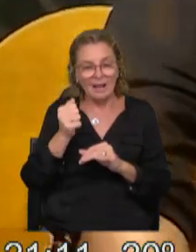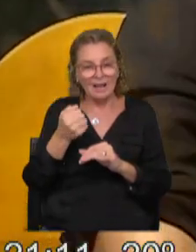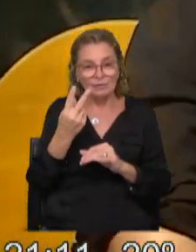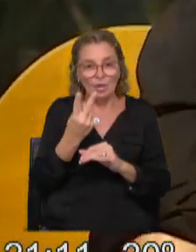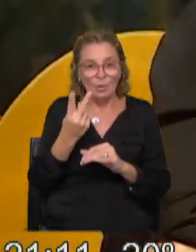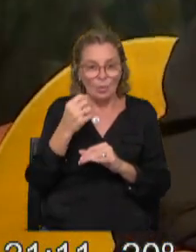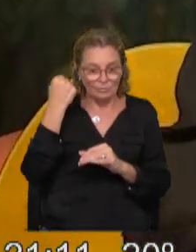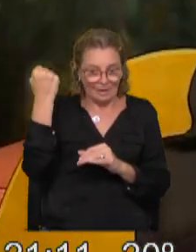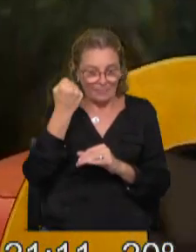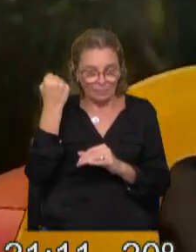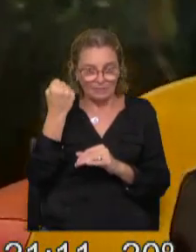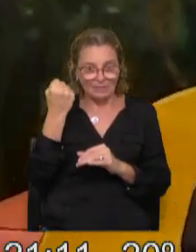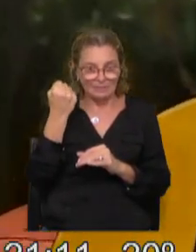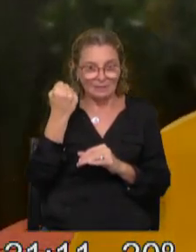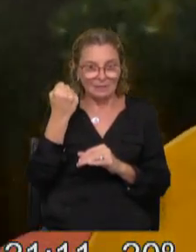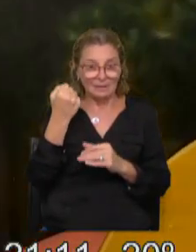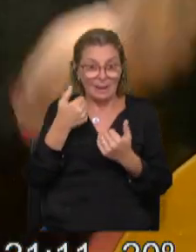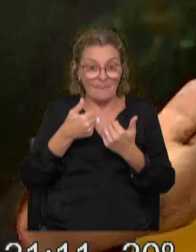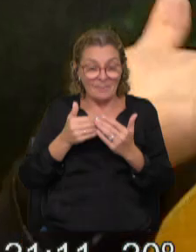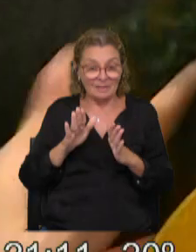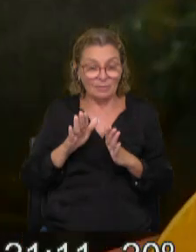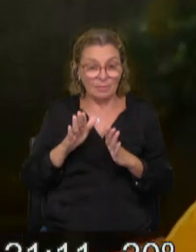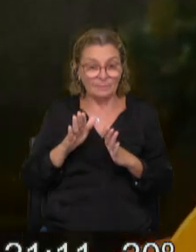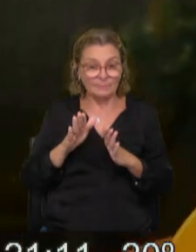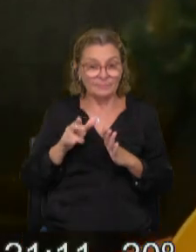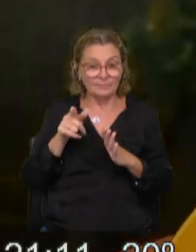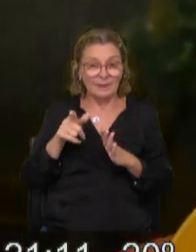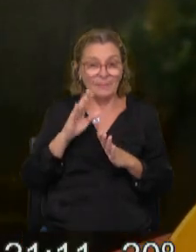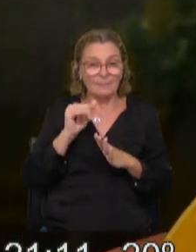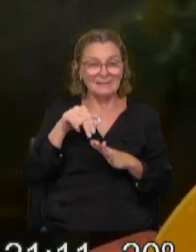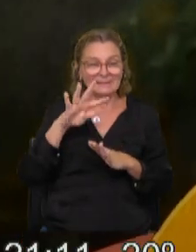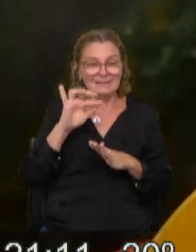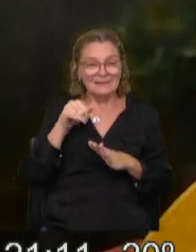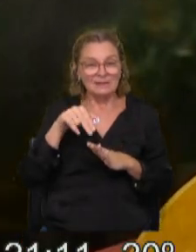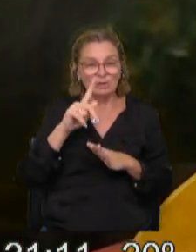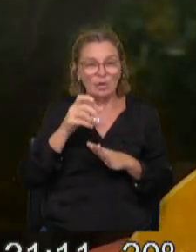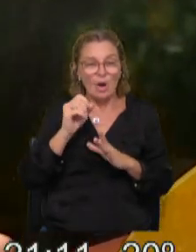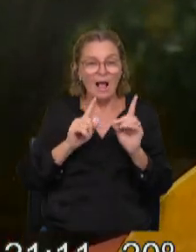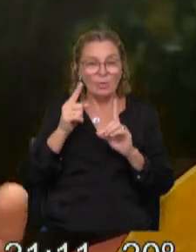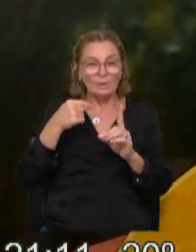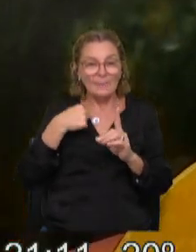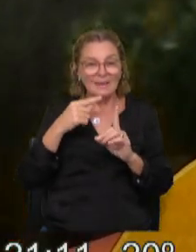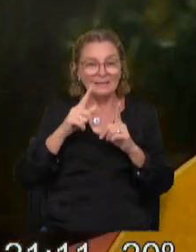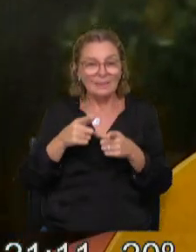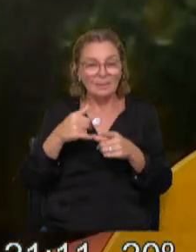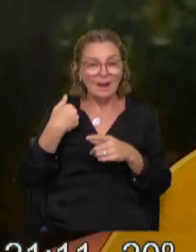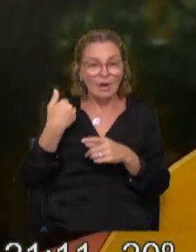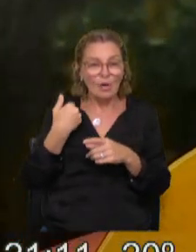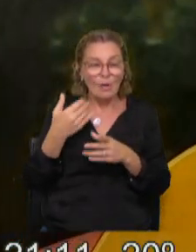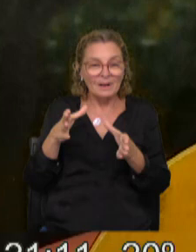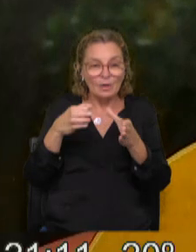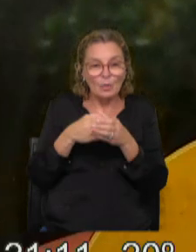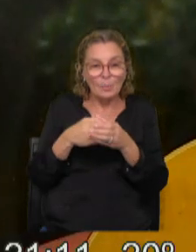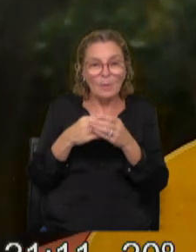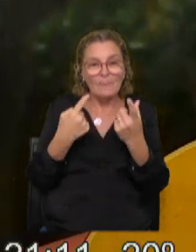tan emblemático que fue la raíz del canto nuestro, el repertorio de Pindingo, las mías, algunas mechadas también, que soy el más joven de la barra, pero